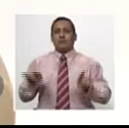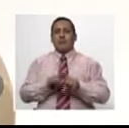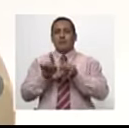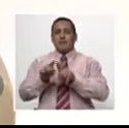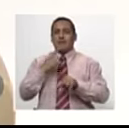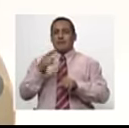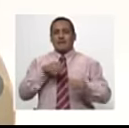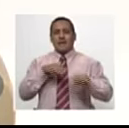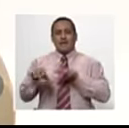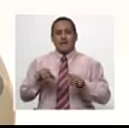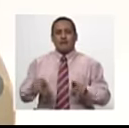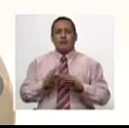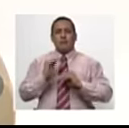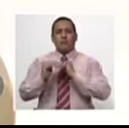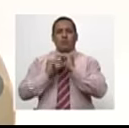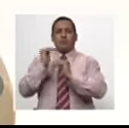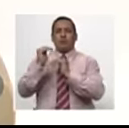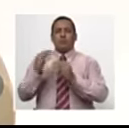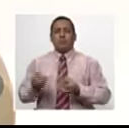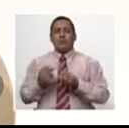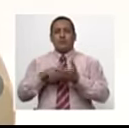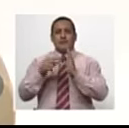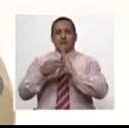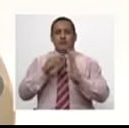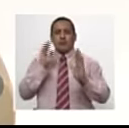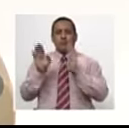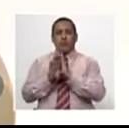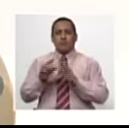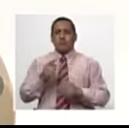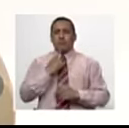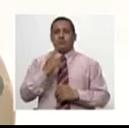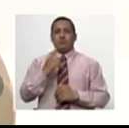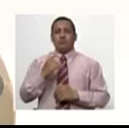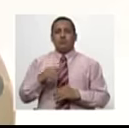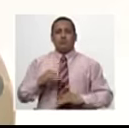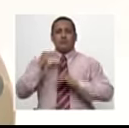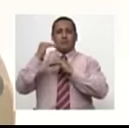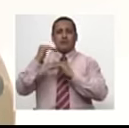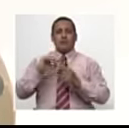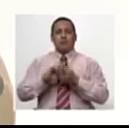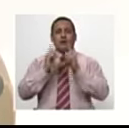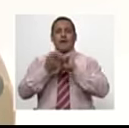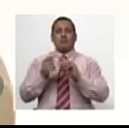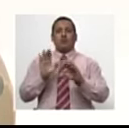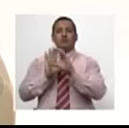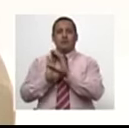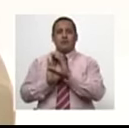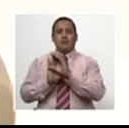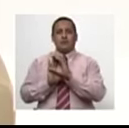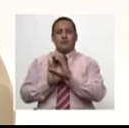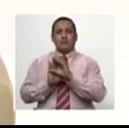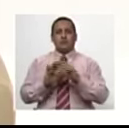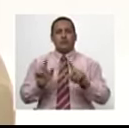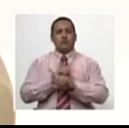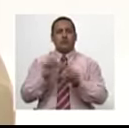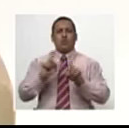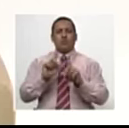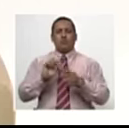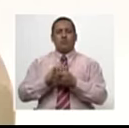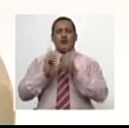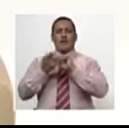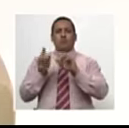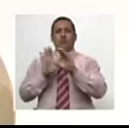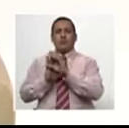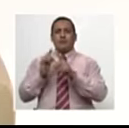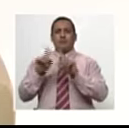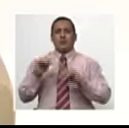se tiene que hacer progresivamente porque supone toda una ¿supone reforma constitucional también? No reforma